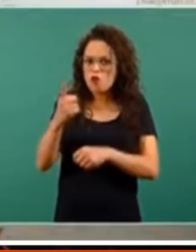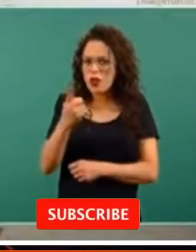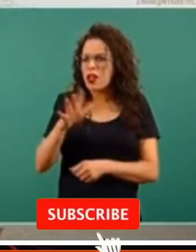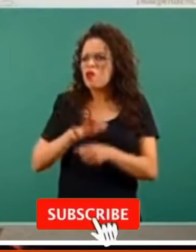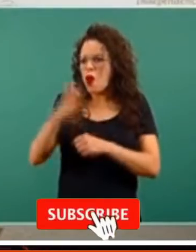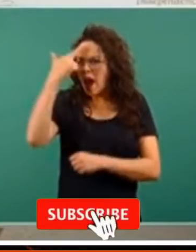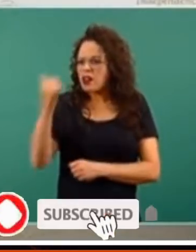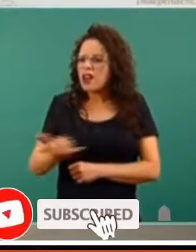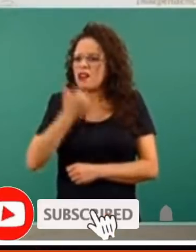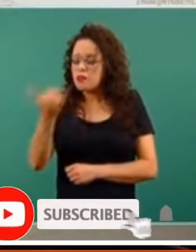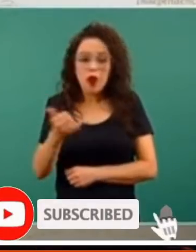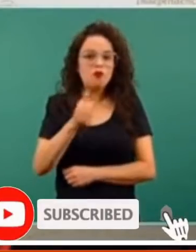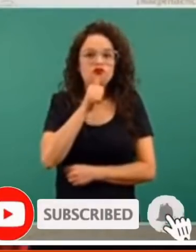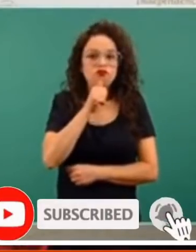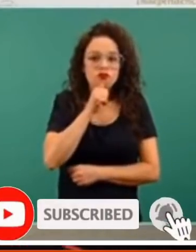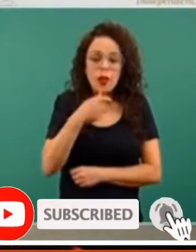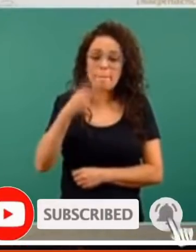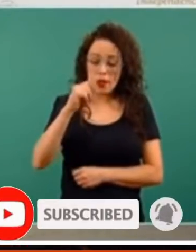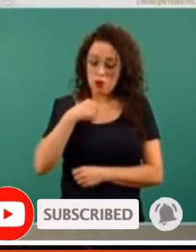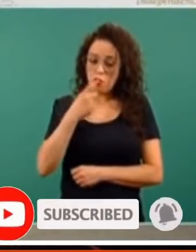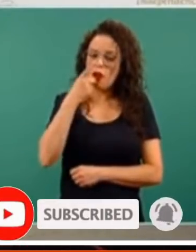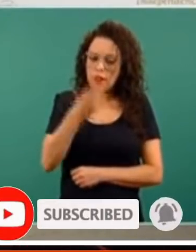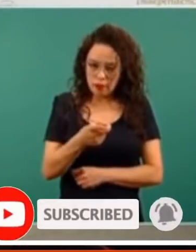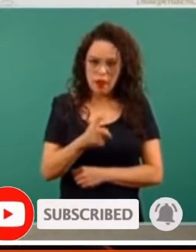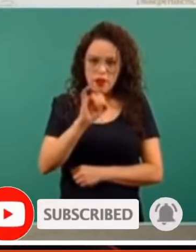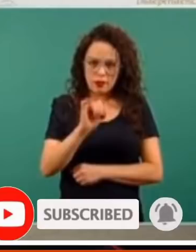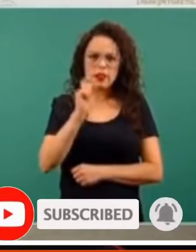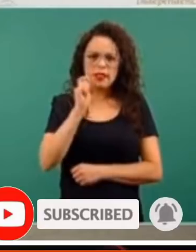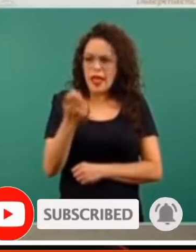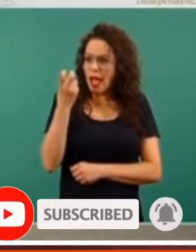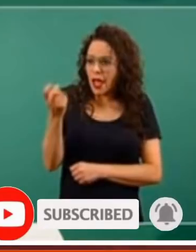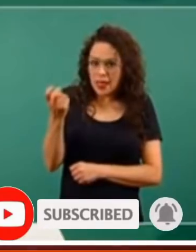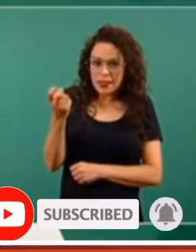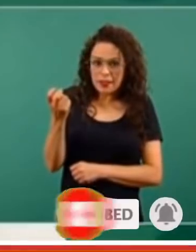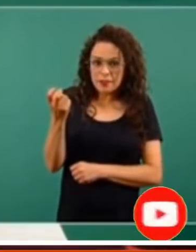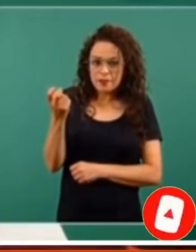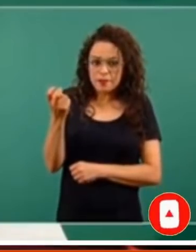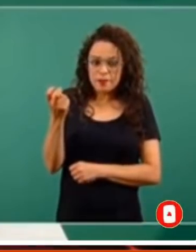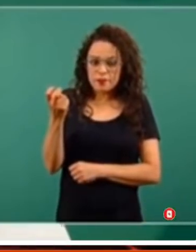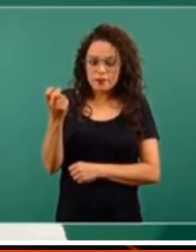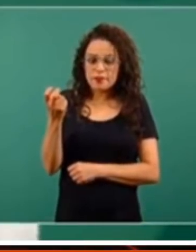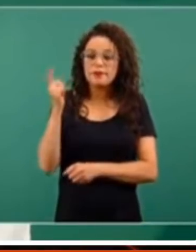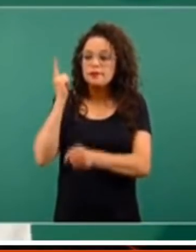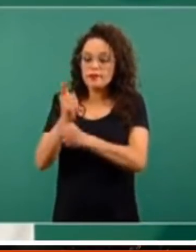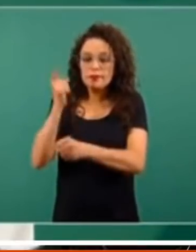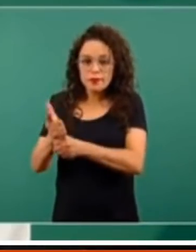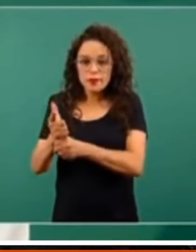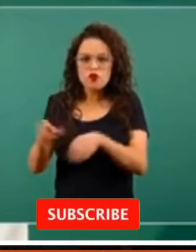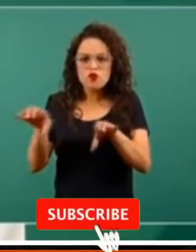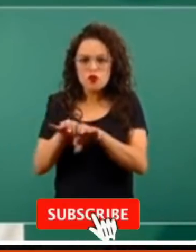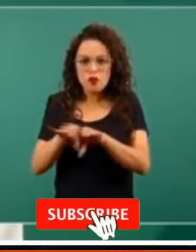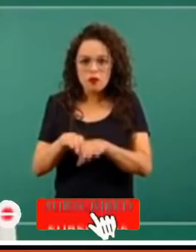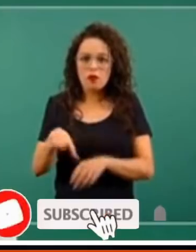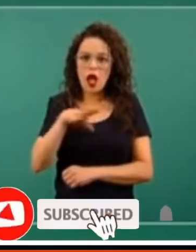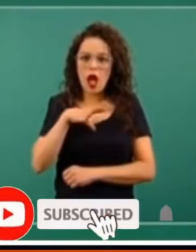podemos decir a la población es que este tipo de situaciones se detectan porque hay mecanismos de garantía